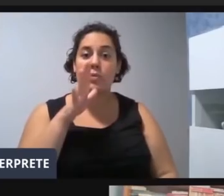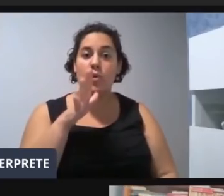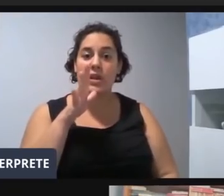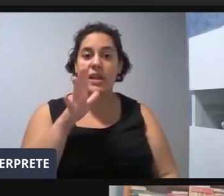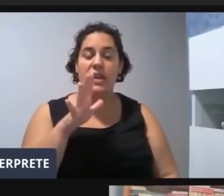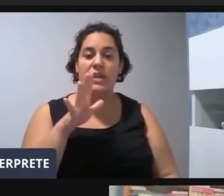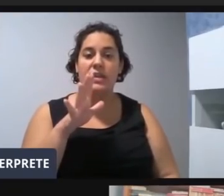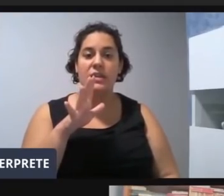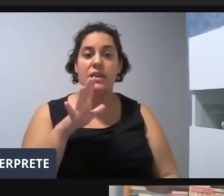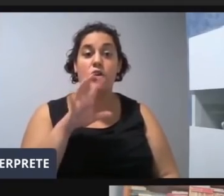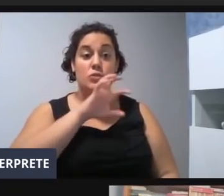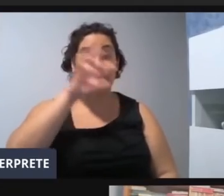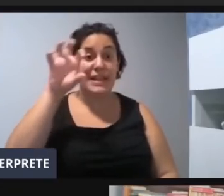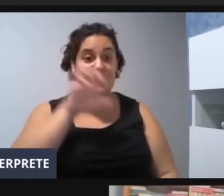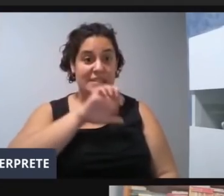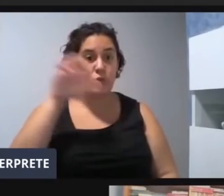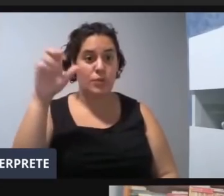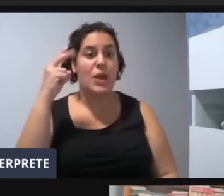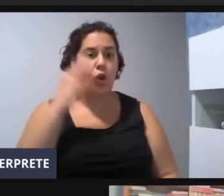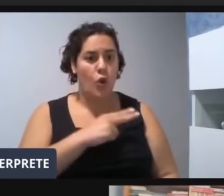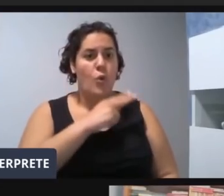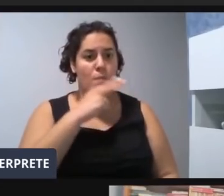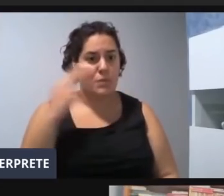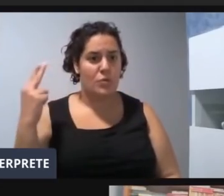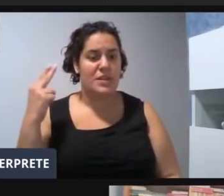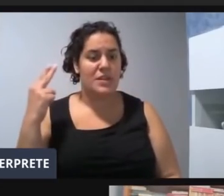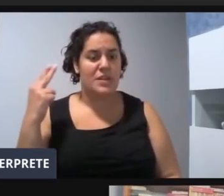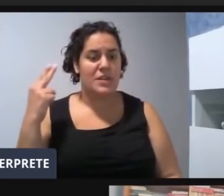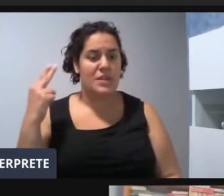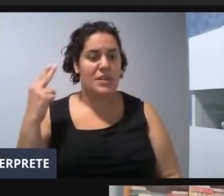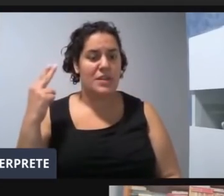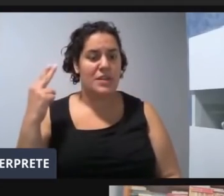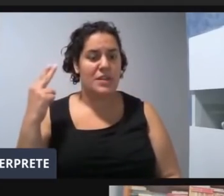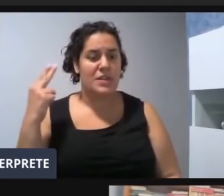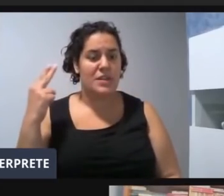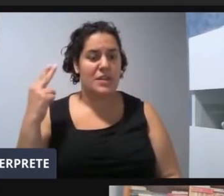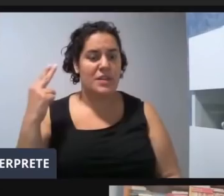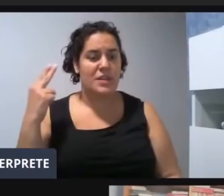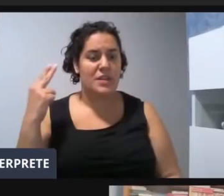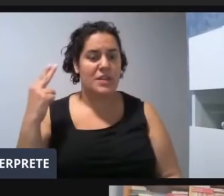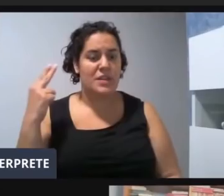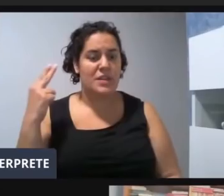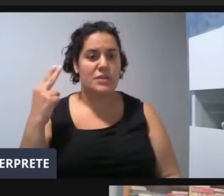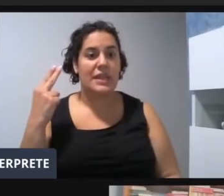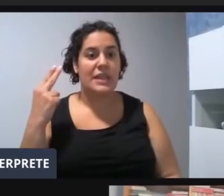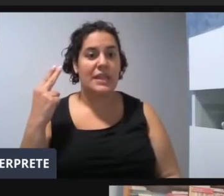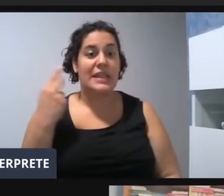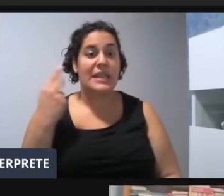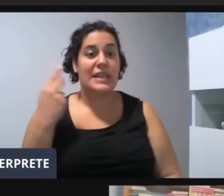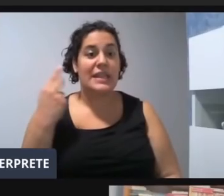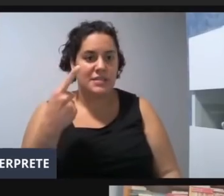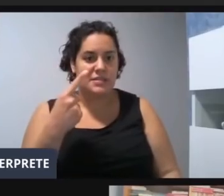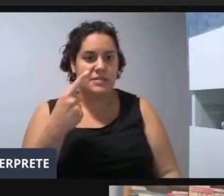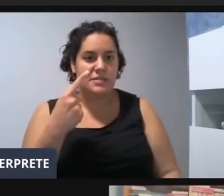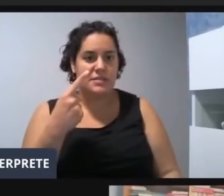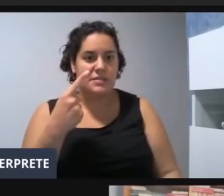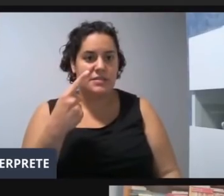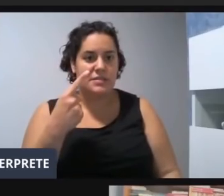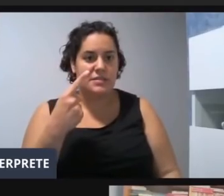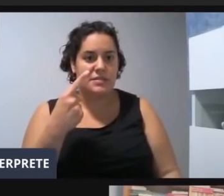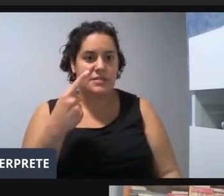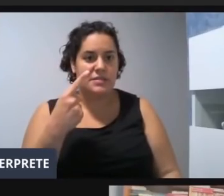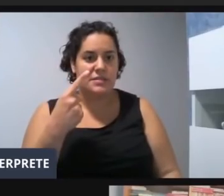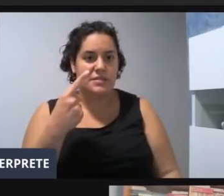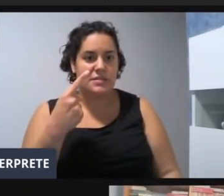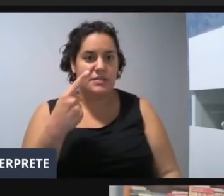europeos a compartir esas dosis de estas primeras vacunas, Tendremos dosis. porque habría sido muy irresponsable no